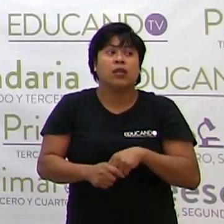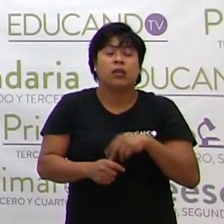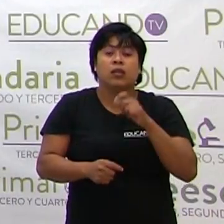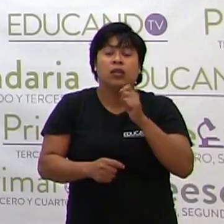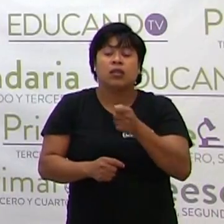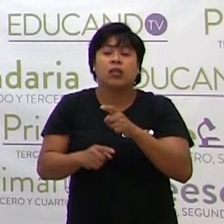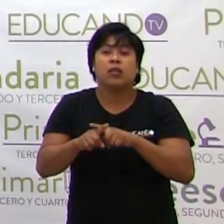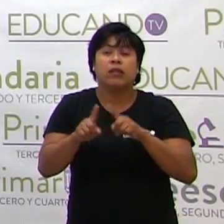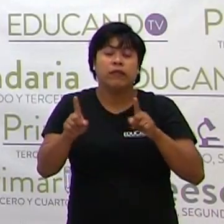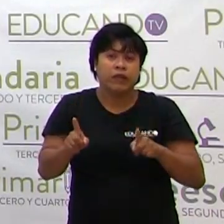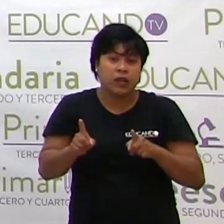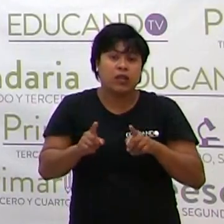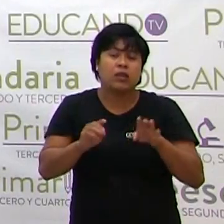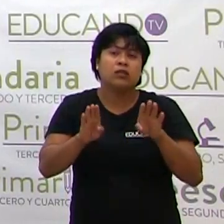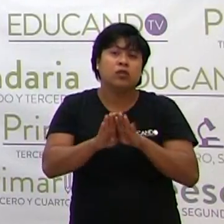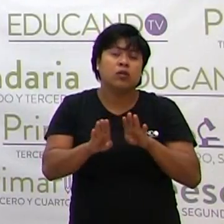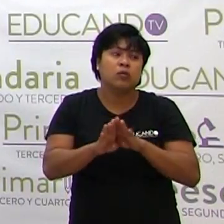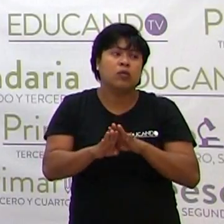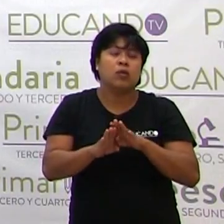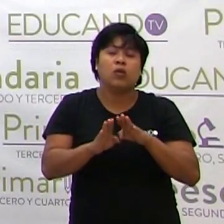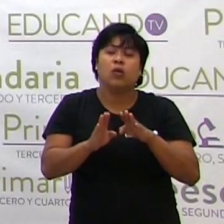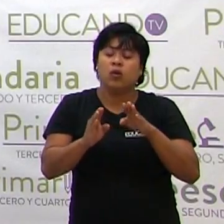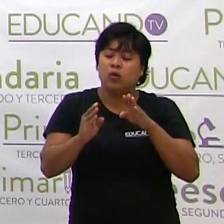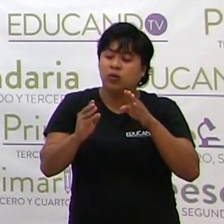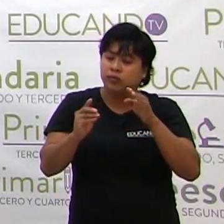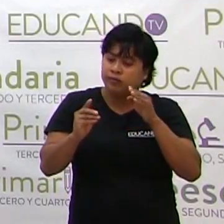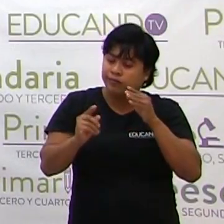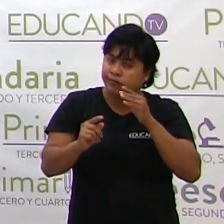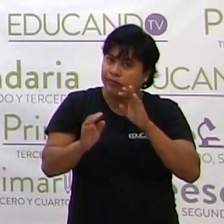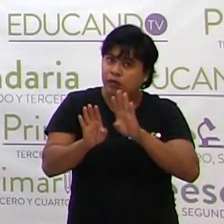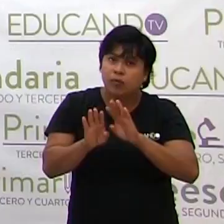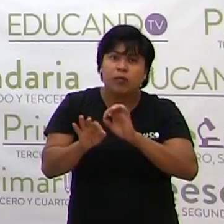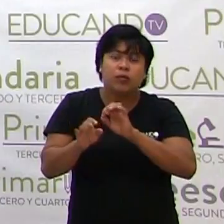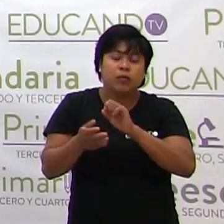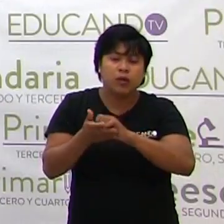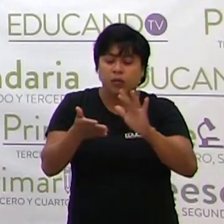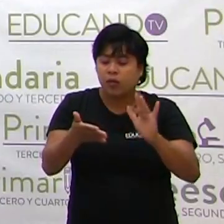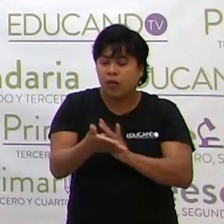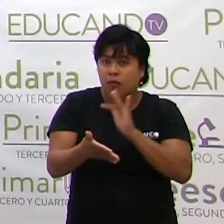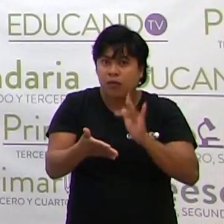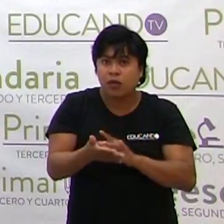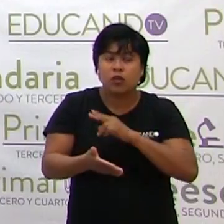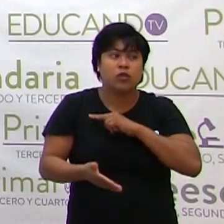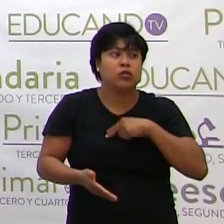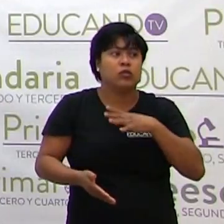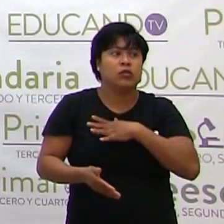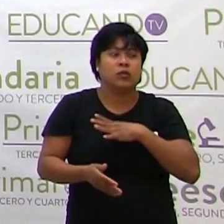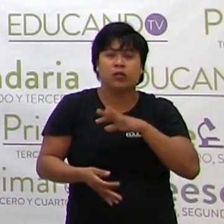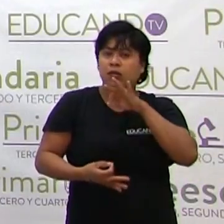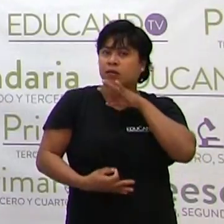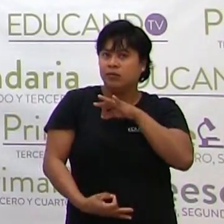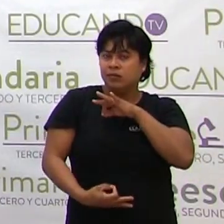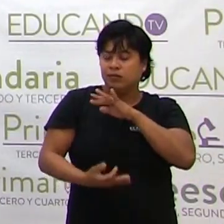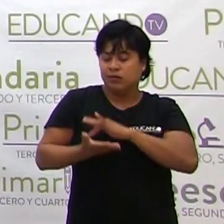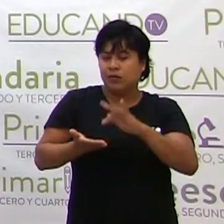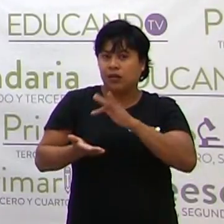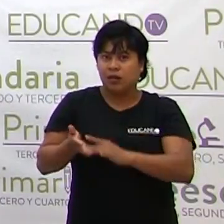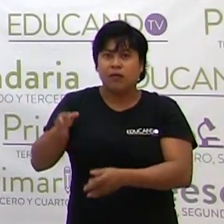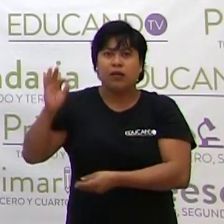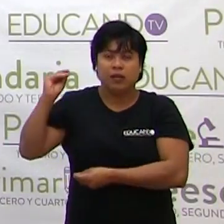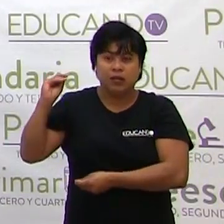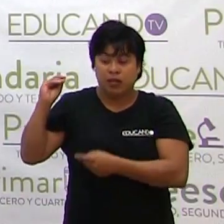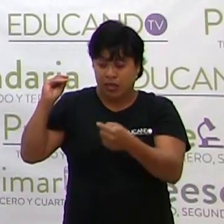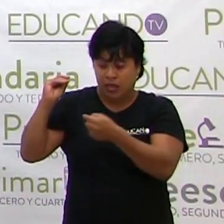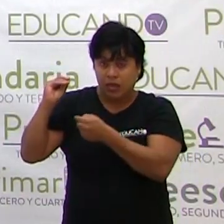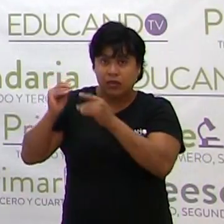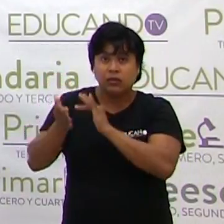los medios de comunicación electrónicos. Por ejemplo, nosotros tenemos la tableta, la cual nos